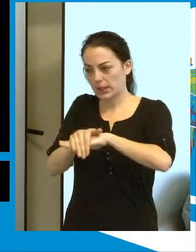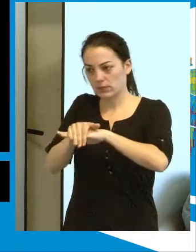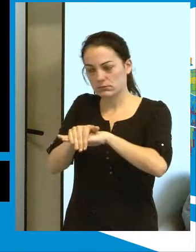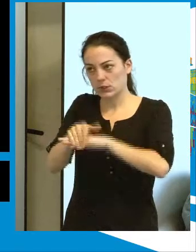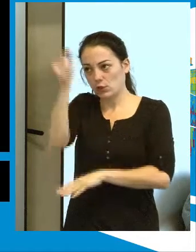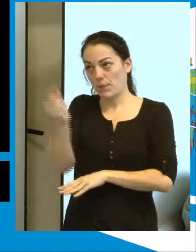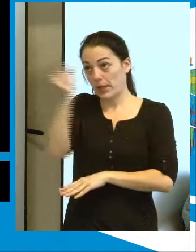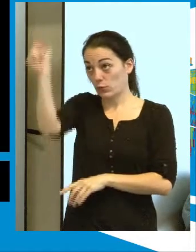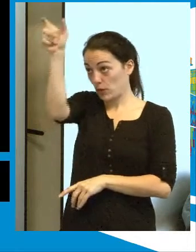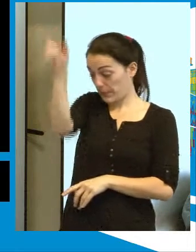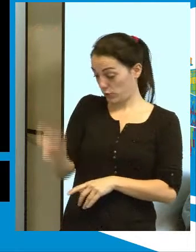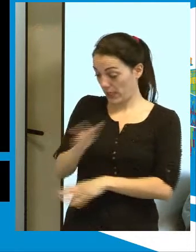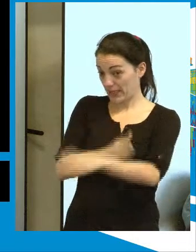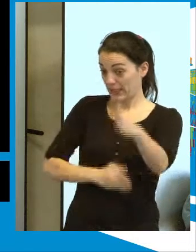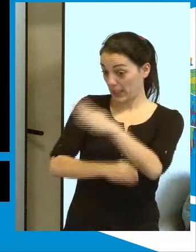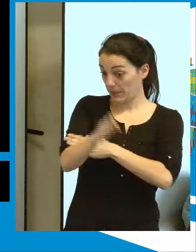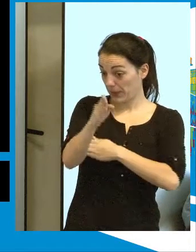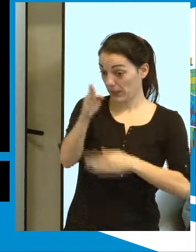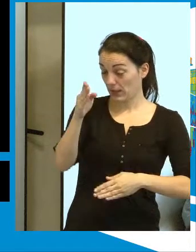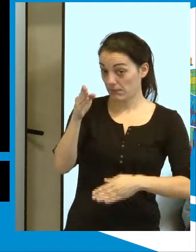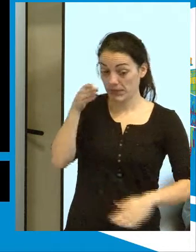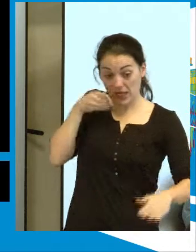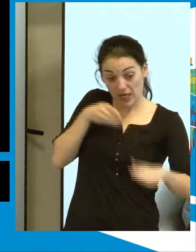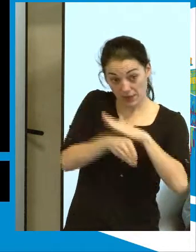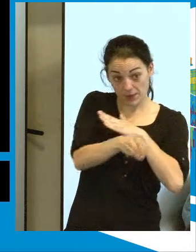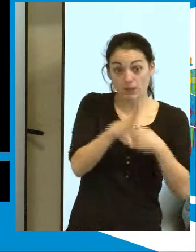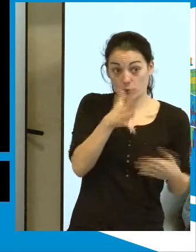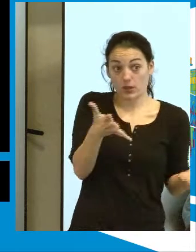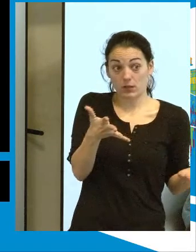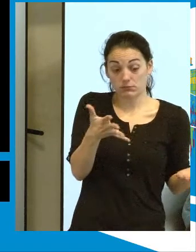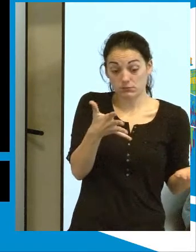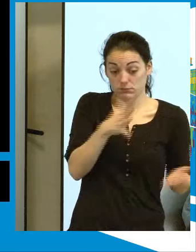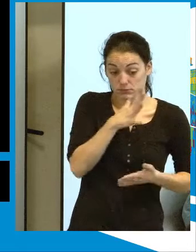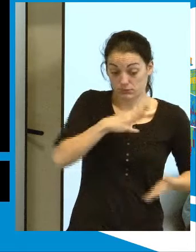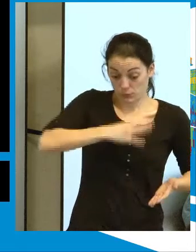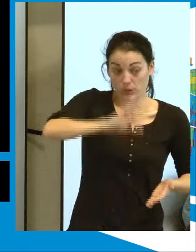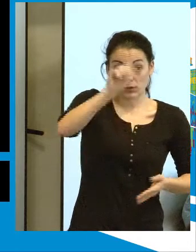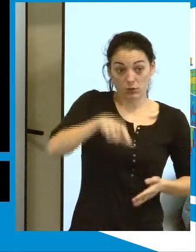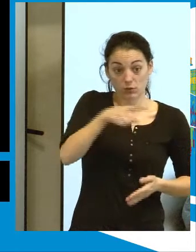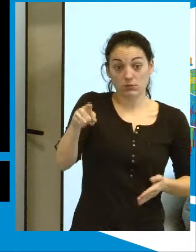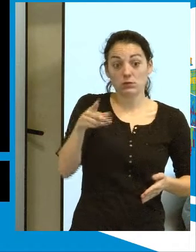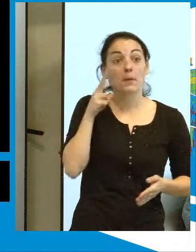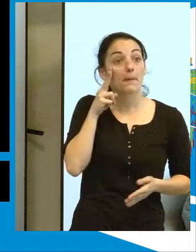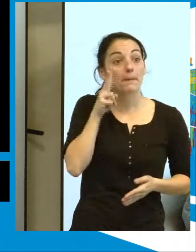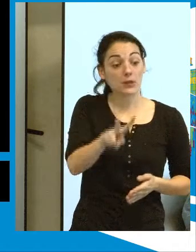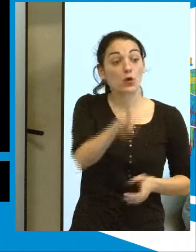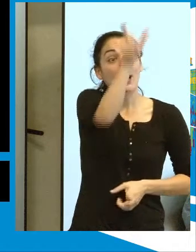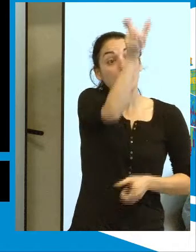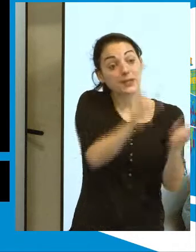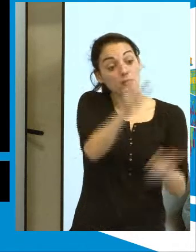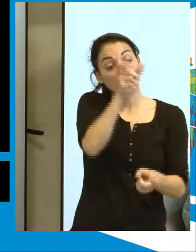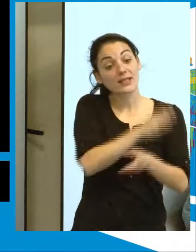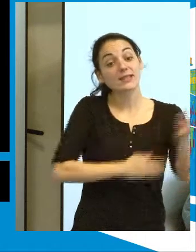persona con discapacidad puede acceder de por sí, ¿no? Entonces, lo que estuvimos viendo es que realmente pues, las personas con